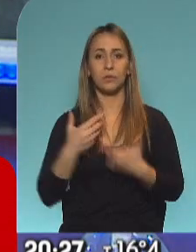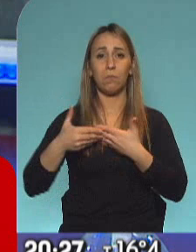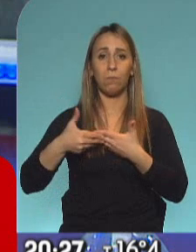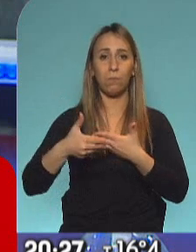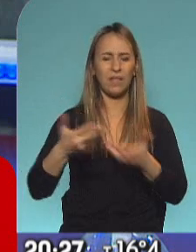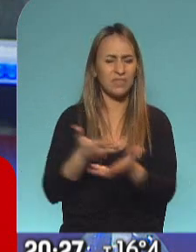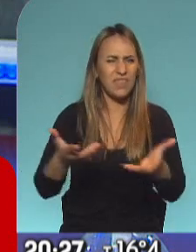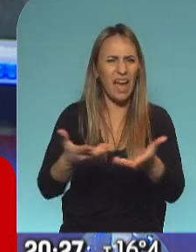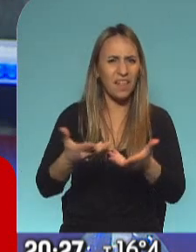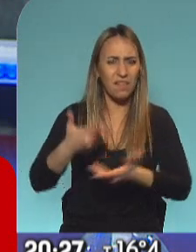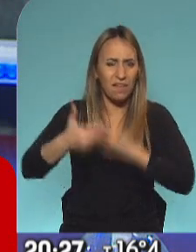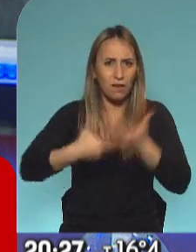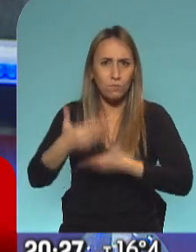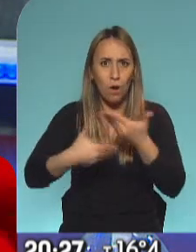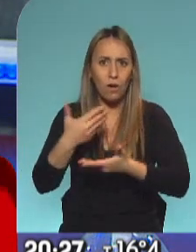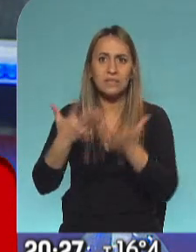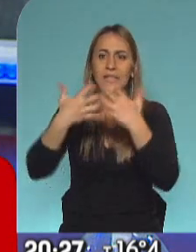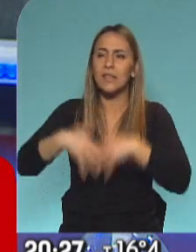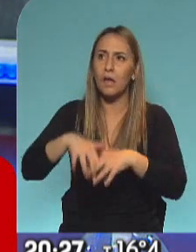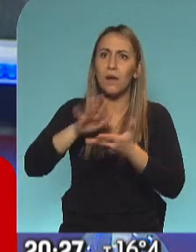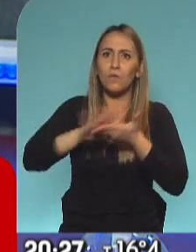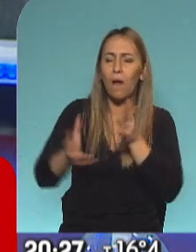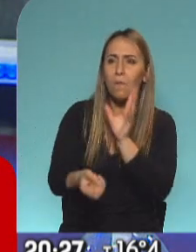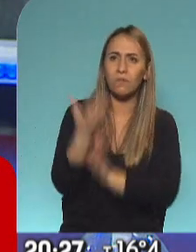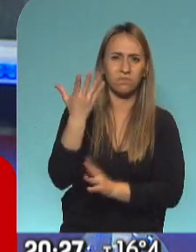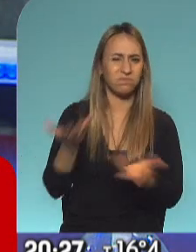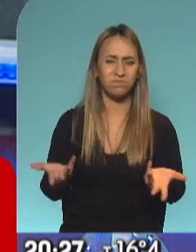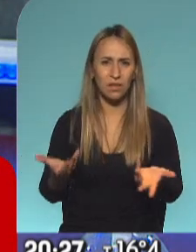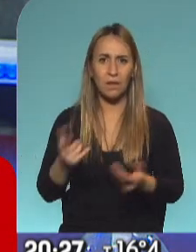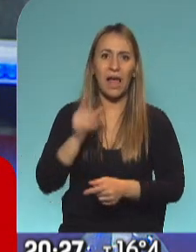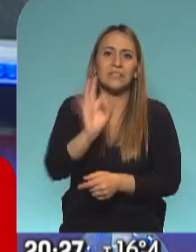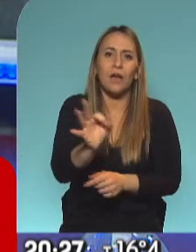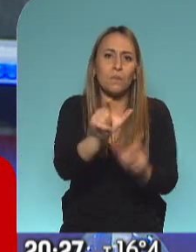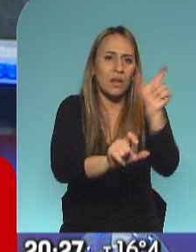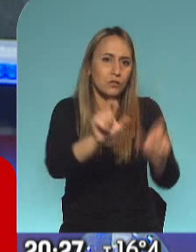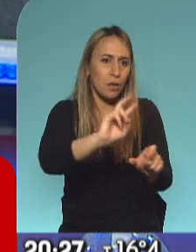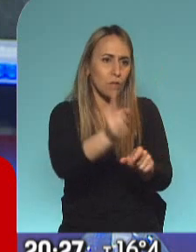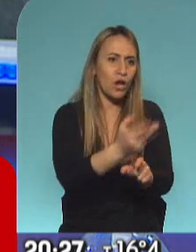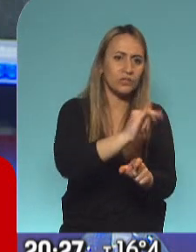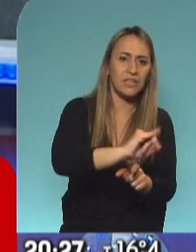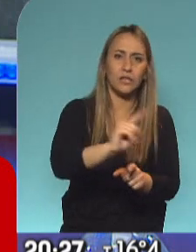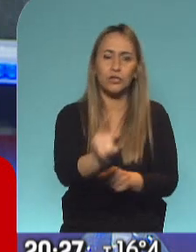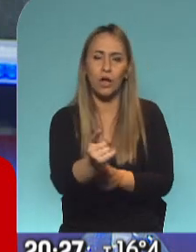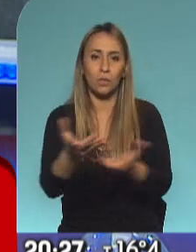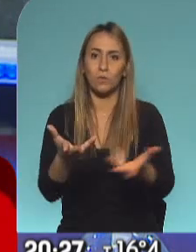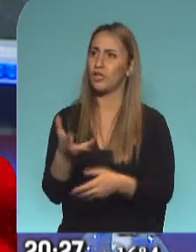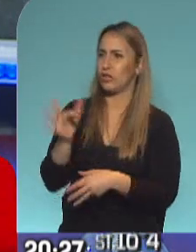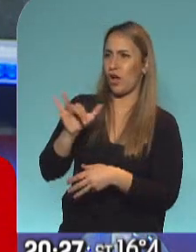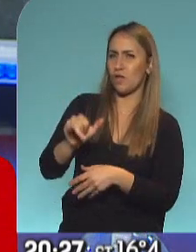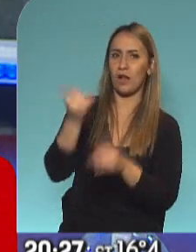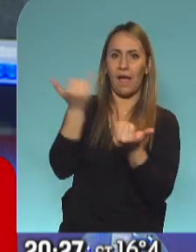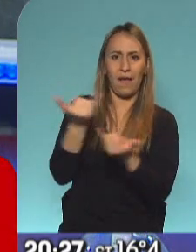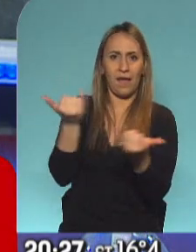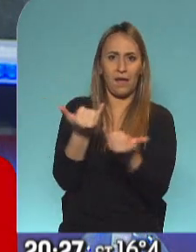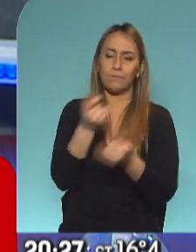un sistema para informar si un paciente falleció o no, cuando periódicamente en los reportes aparece tal